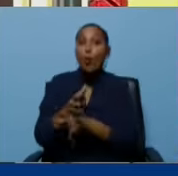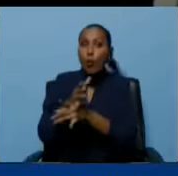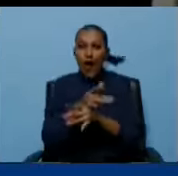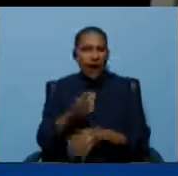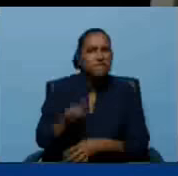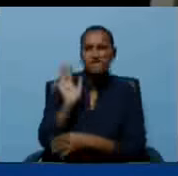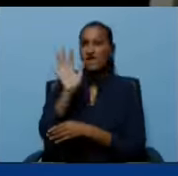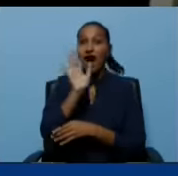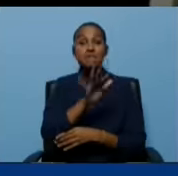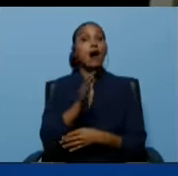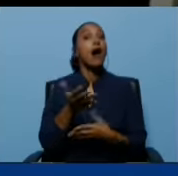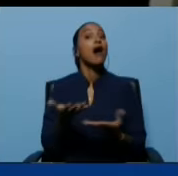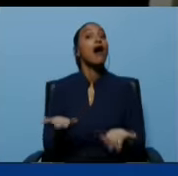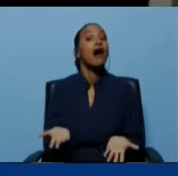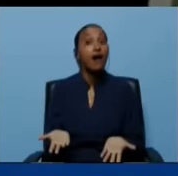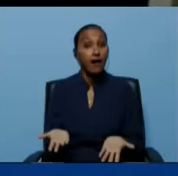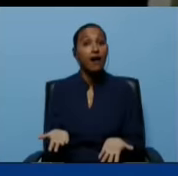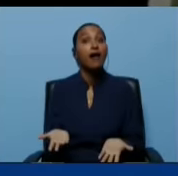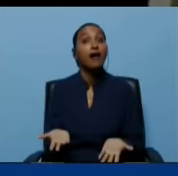¿Ah?